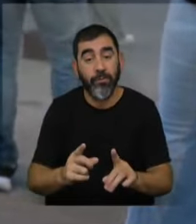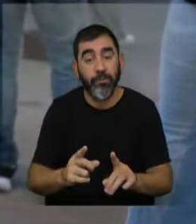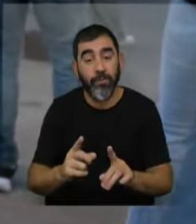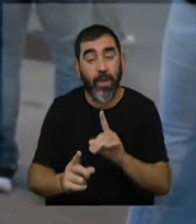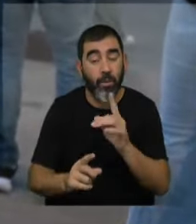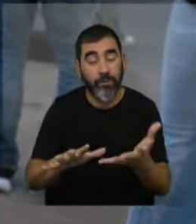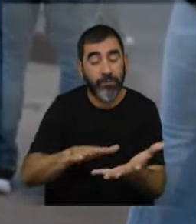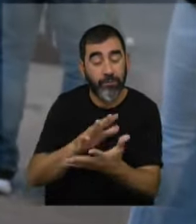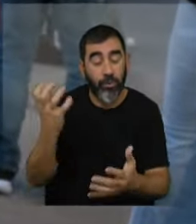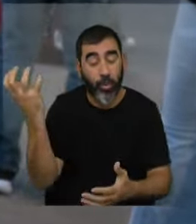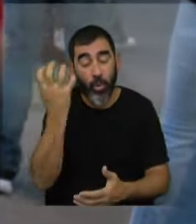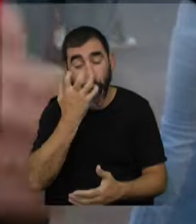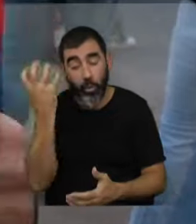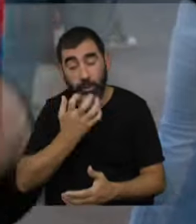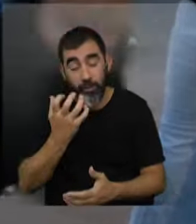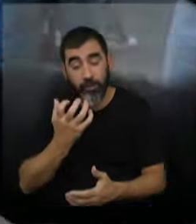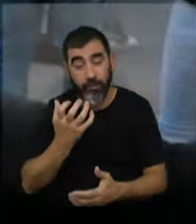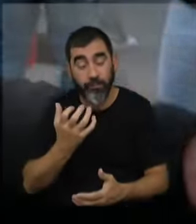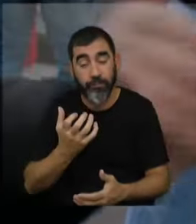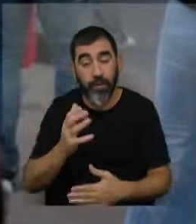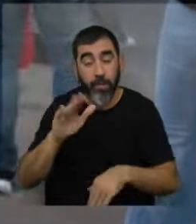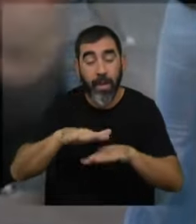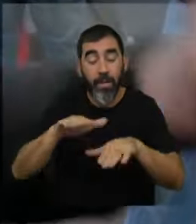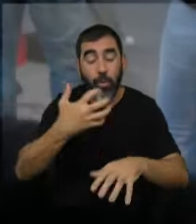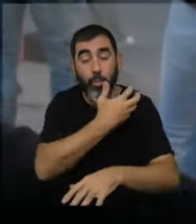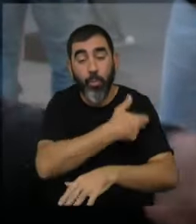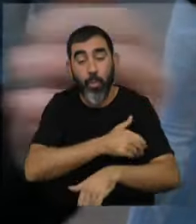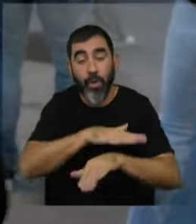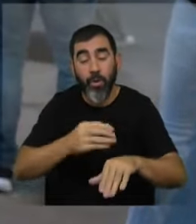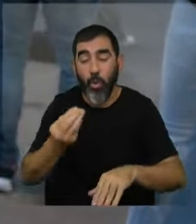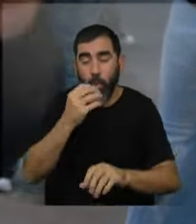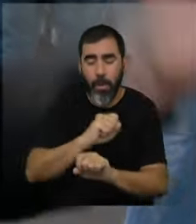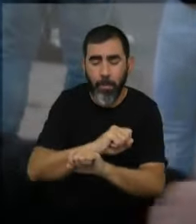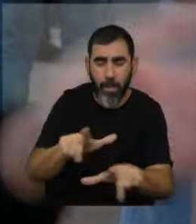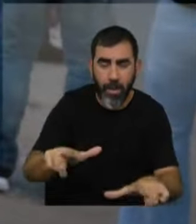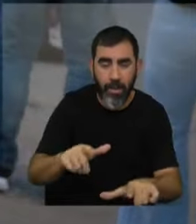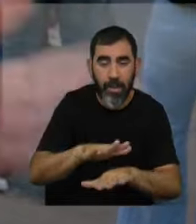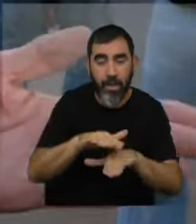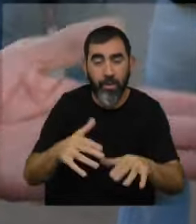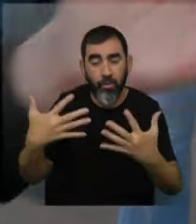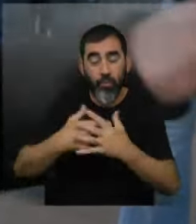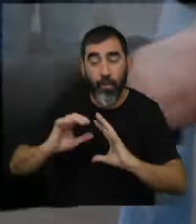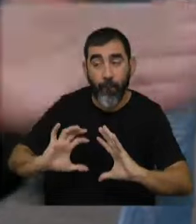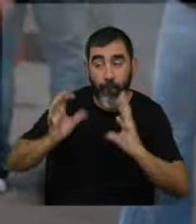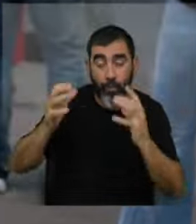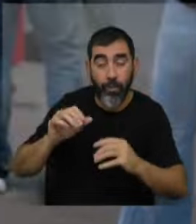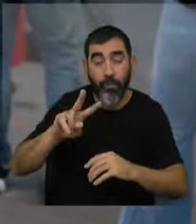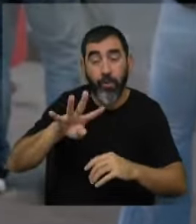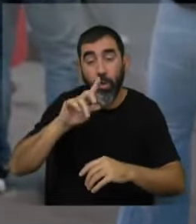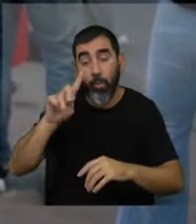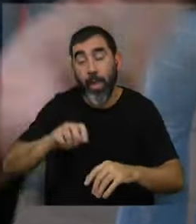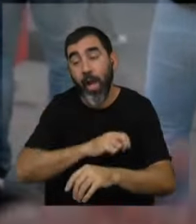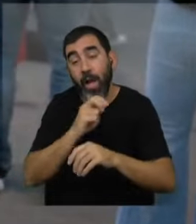circunstancia que es terrible o sea vos tenés más niños pobres más niños mal alimentados más niños sufriendo violencia de 24000 a